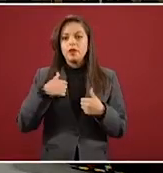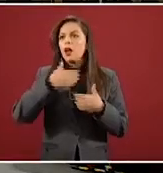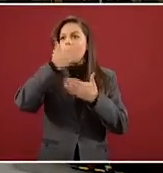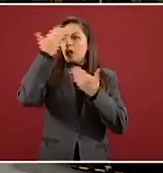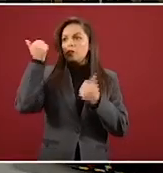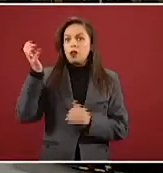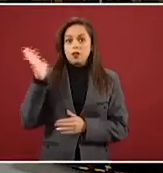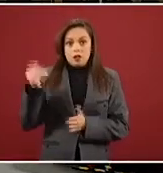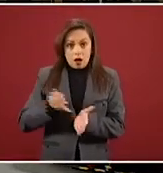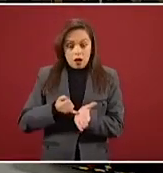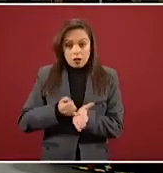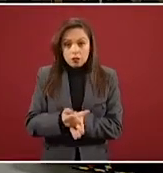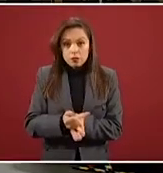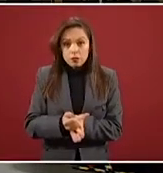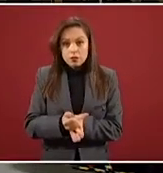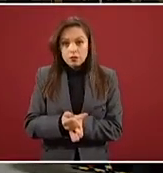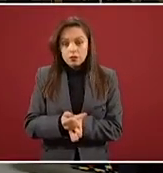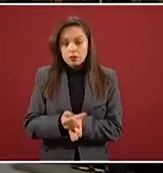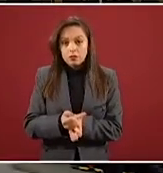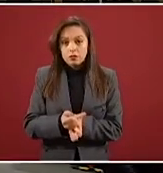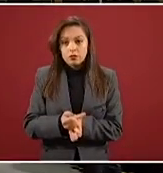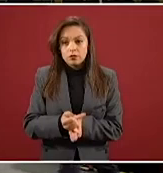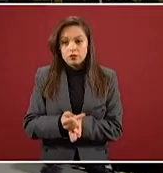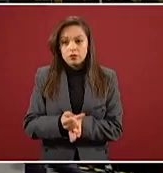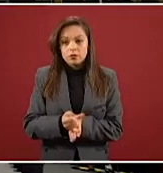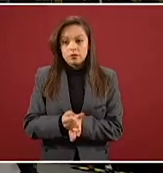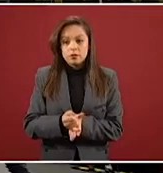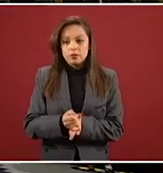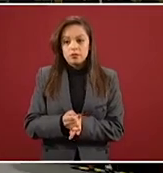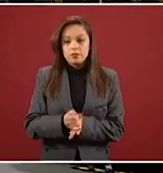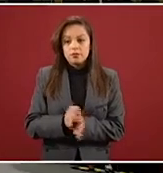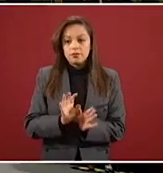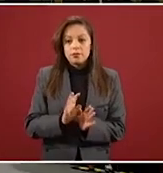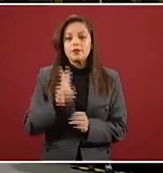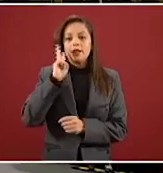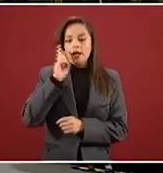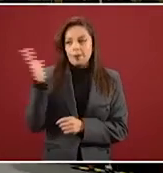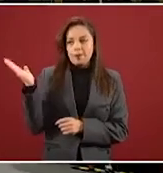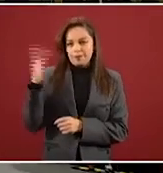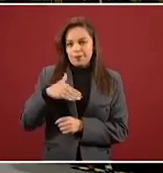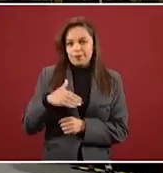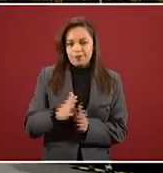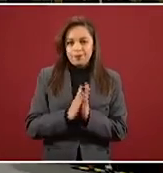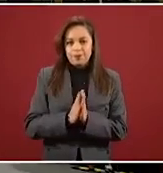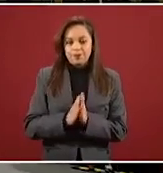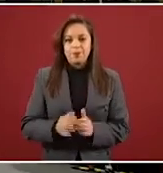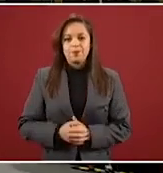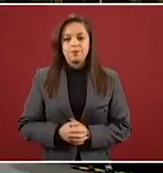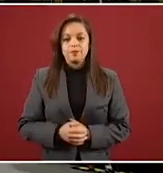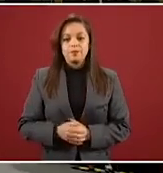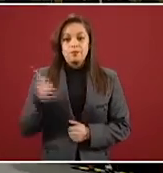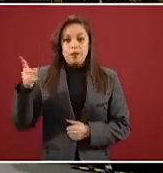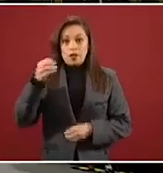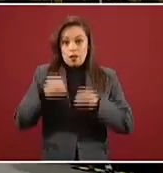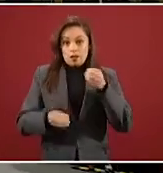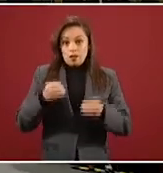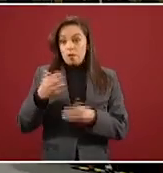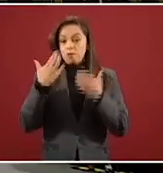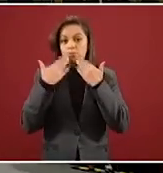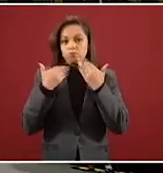A ver, ven. Es que en el tribunal no hay nada, ni en el INE,